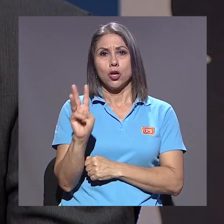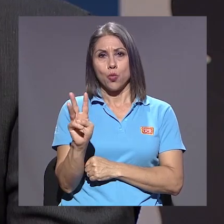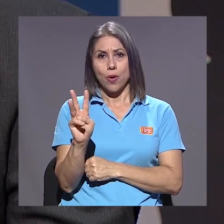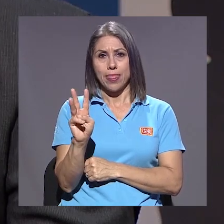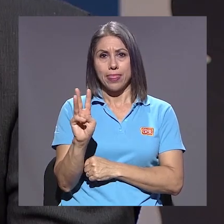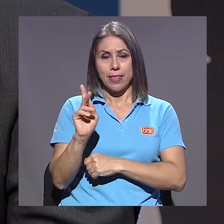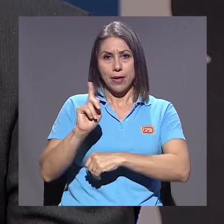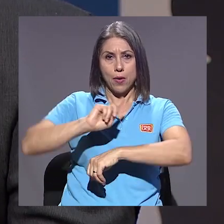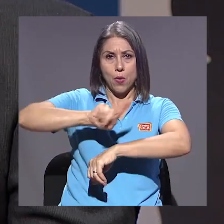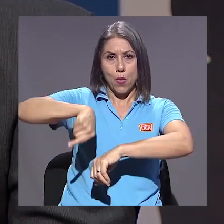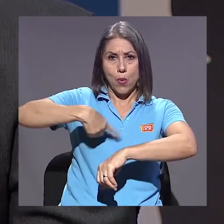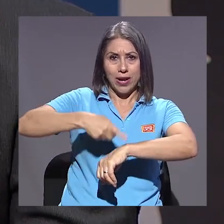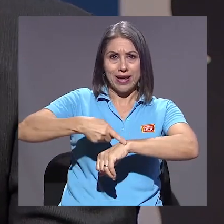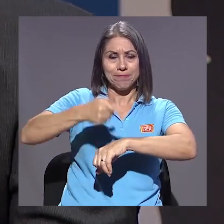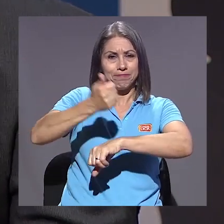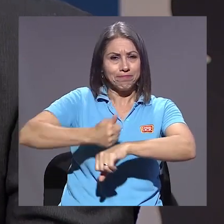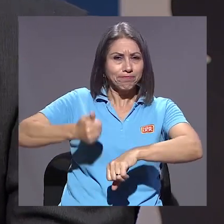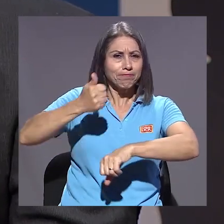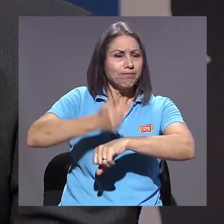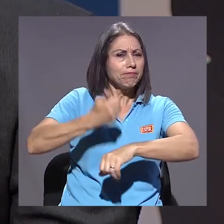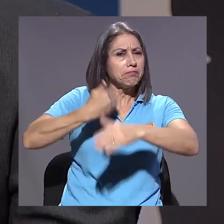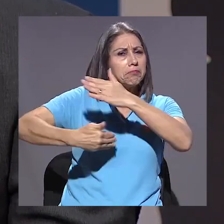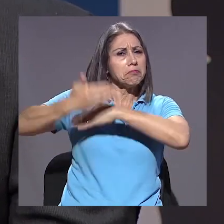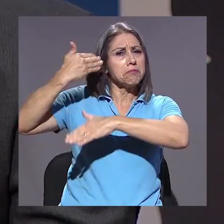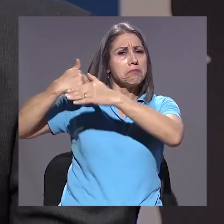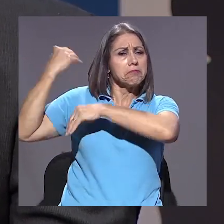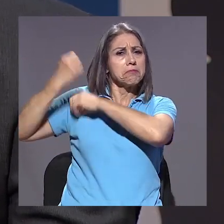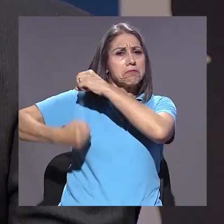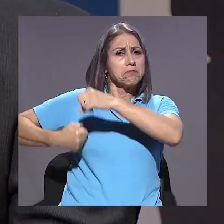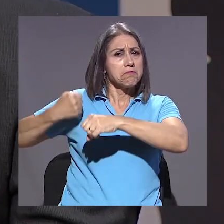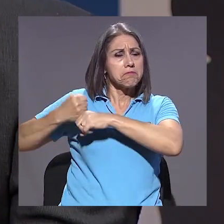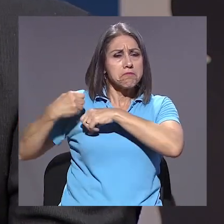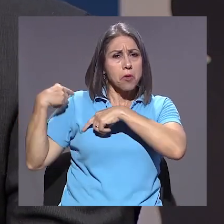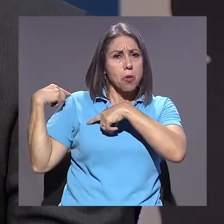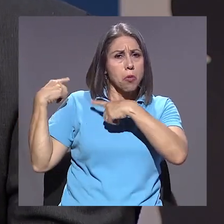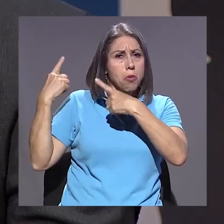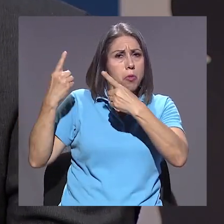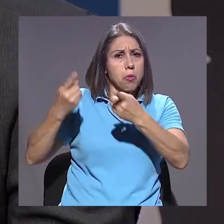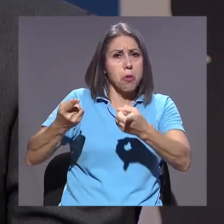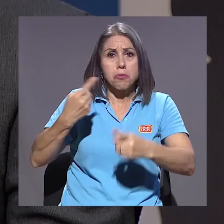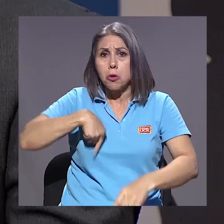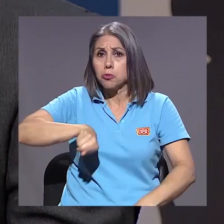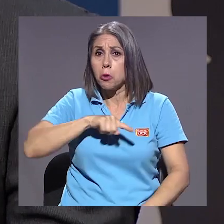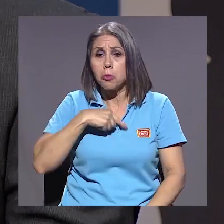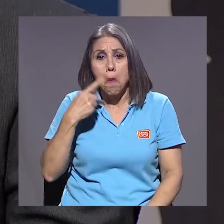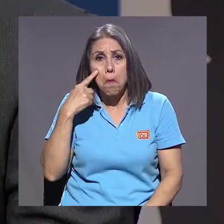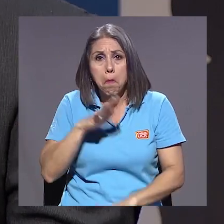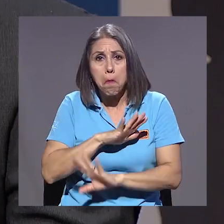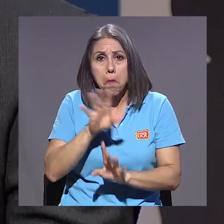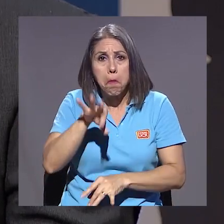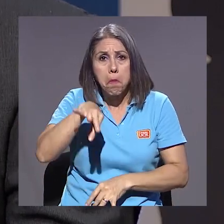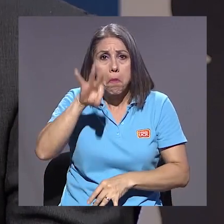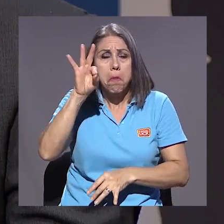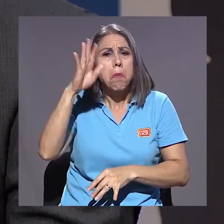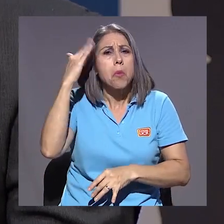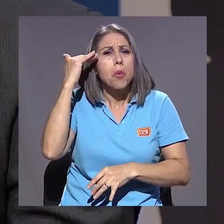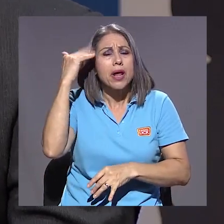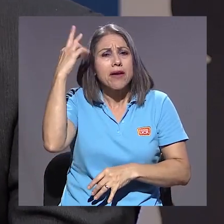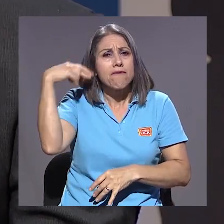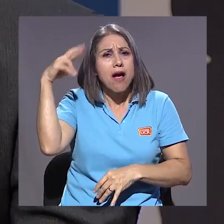establecieron hace muchos años, no hemos podido encontrar las razones por las cuales se estableció de esa